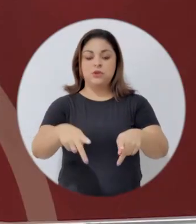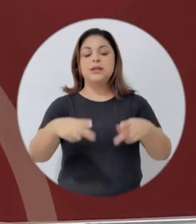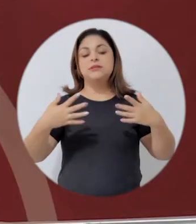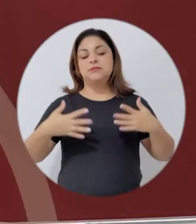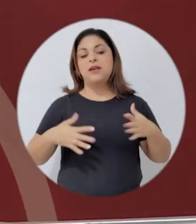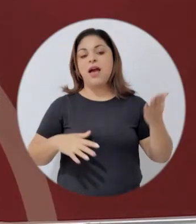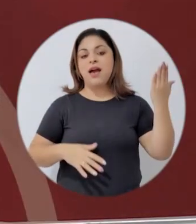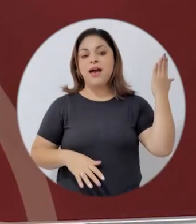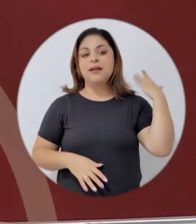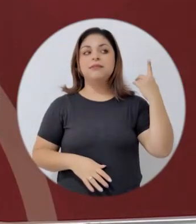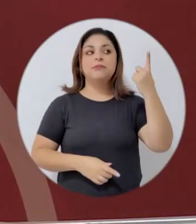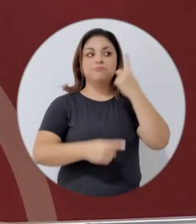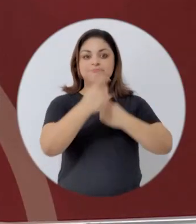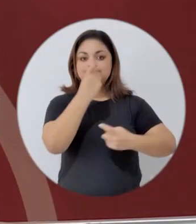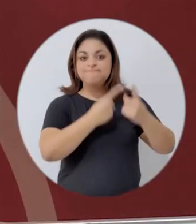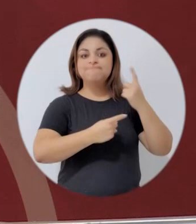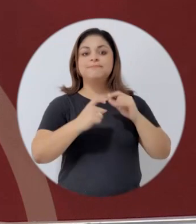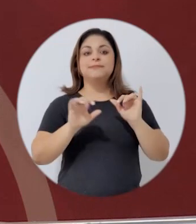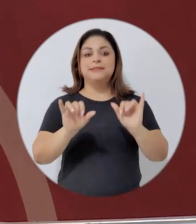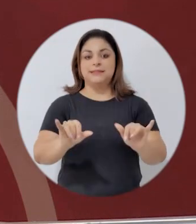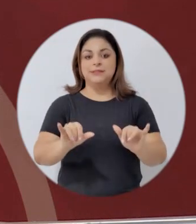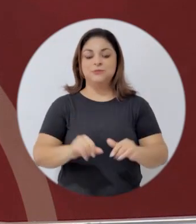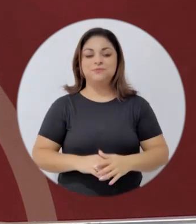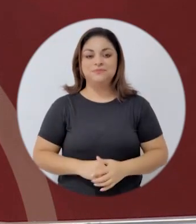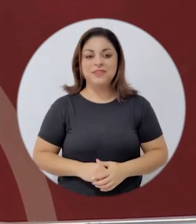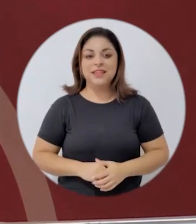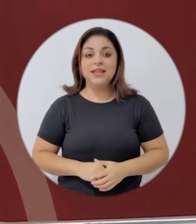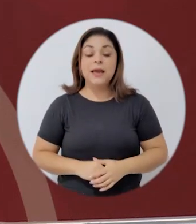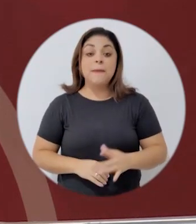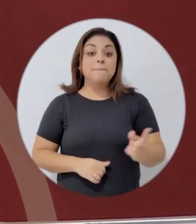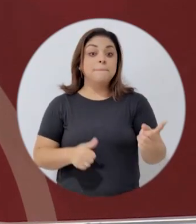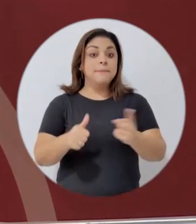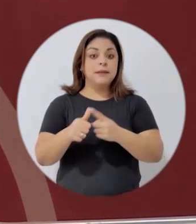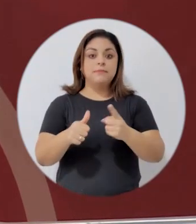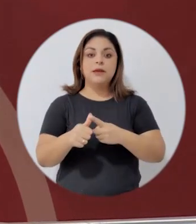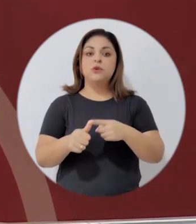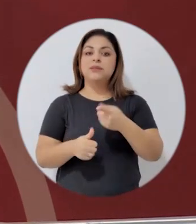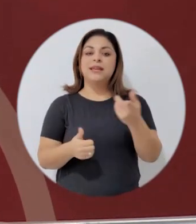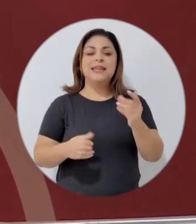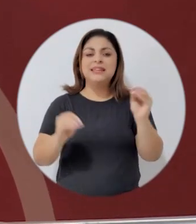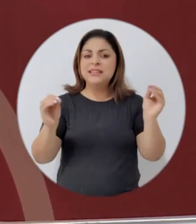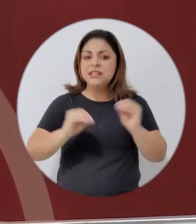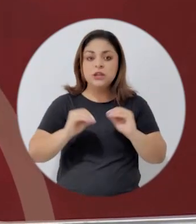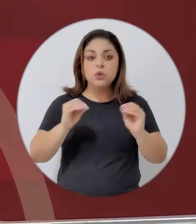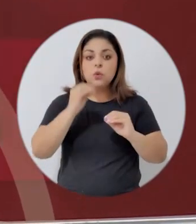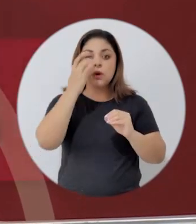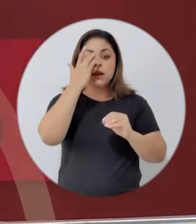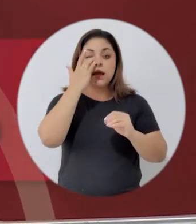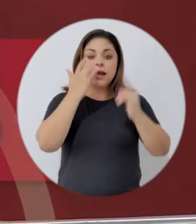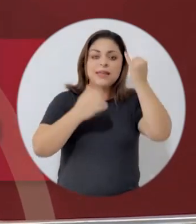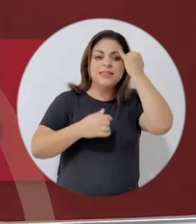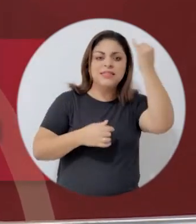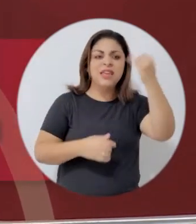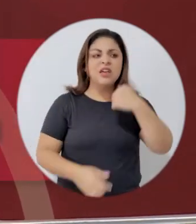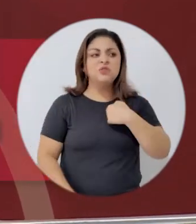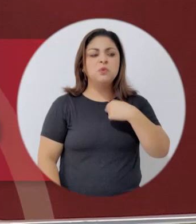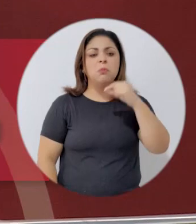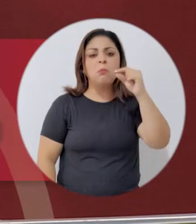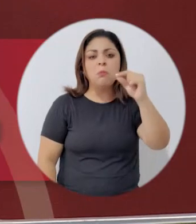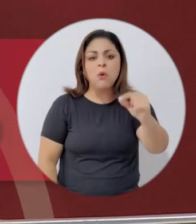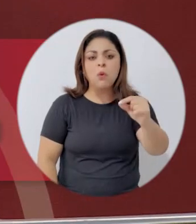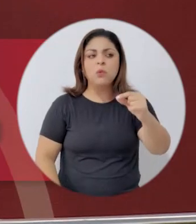no es la primera vez que me abordan con esa pregunta, lo primero es, ninguna iniciativa es pequeña,